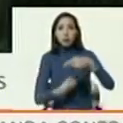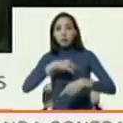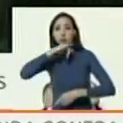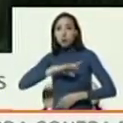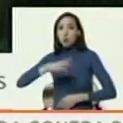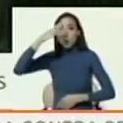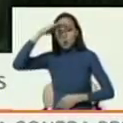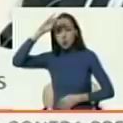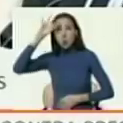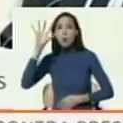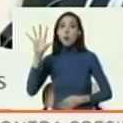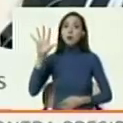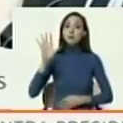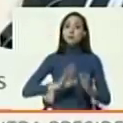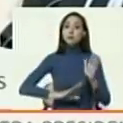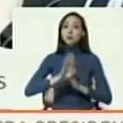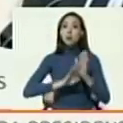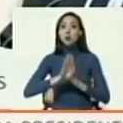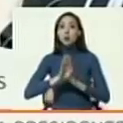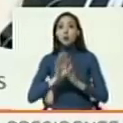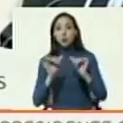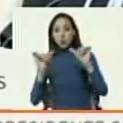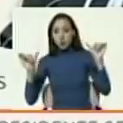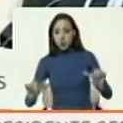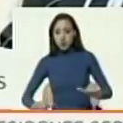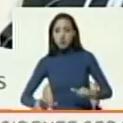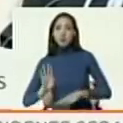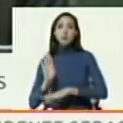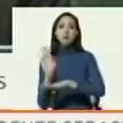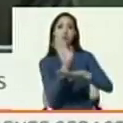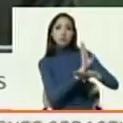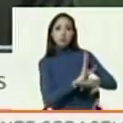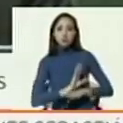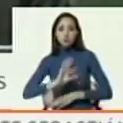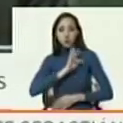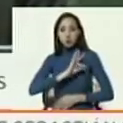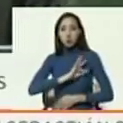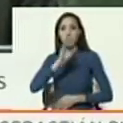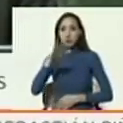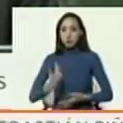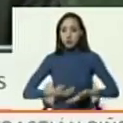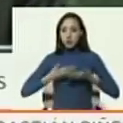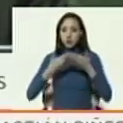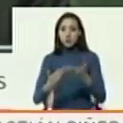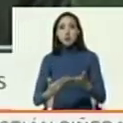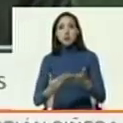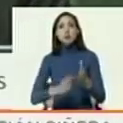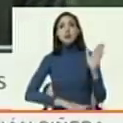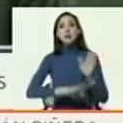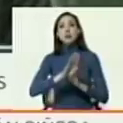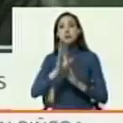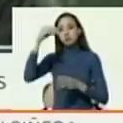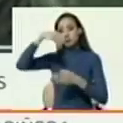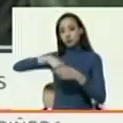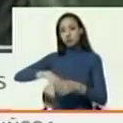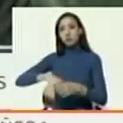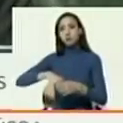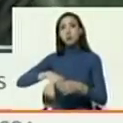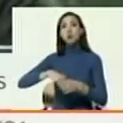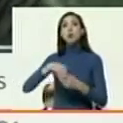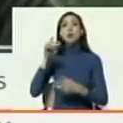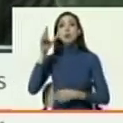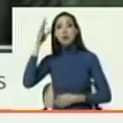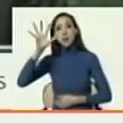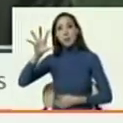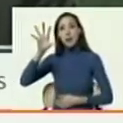no solamente ha desarrollado un robusto sistema de protección social y de garantía de desarrollo humano dentro de sus fronteras, sino que incluso se